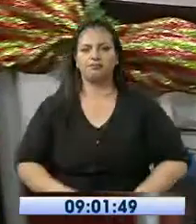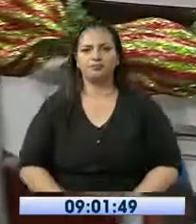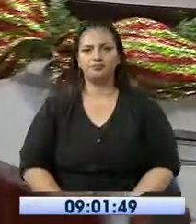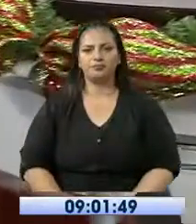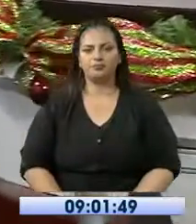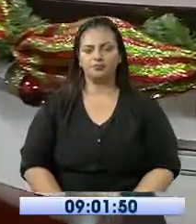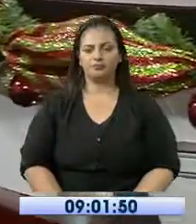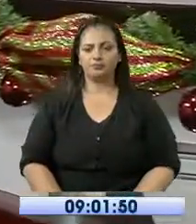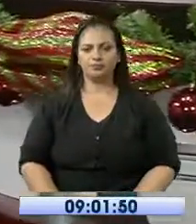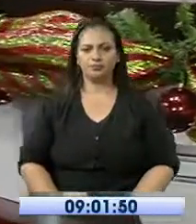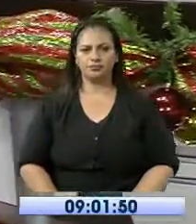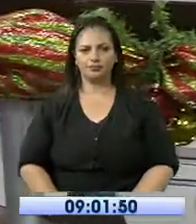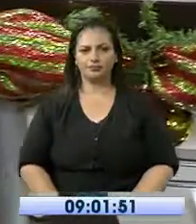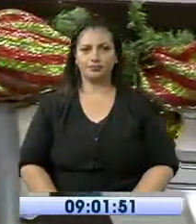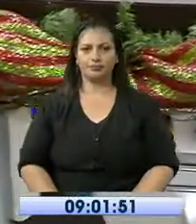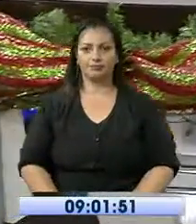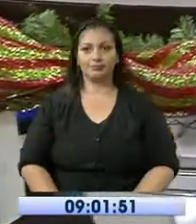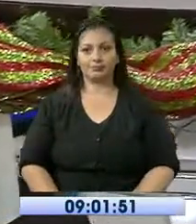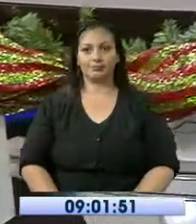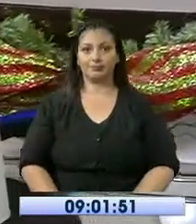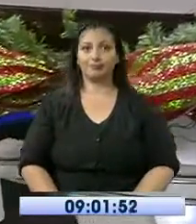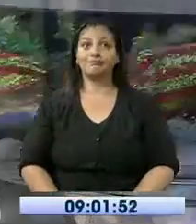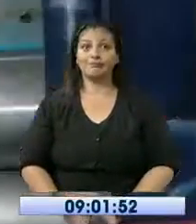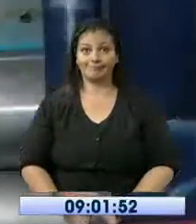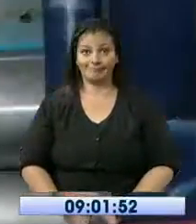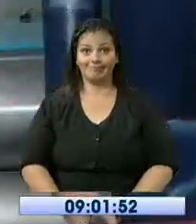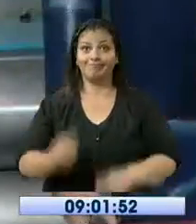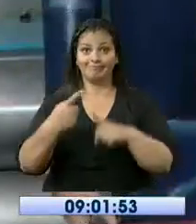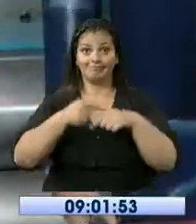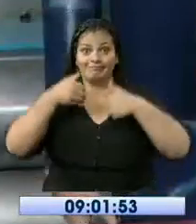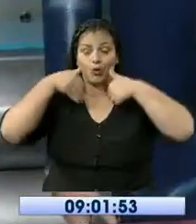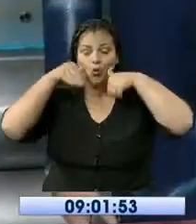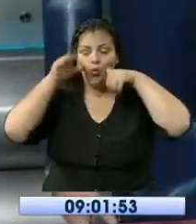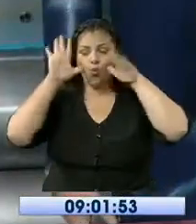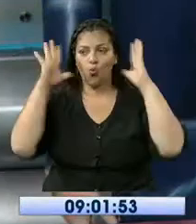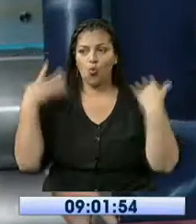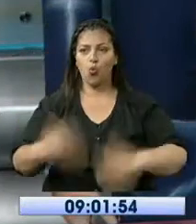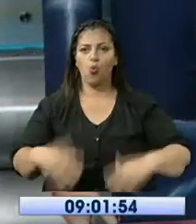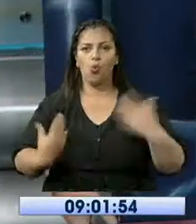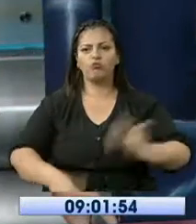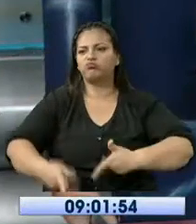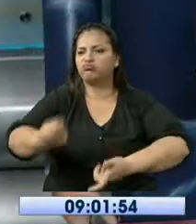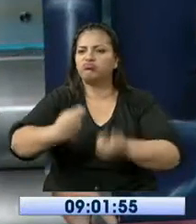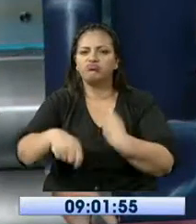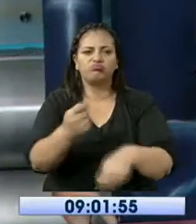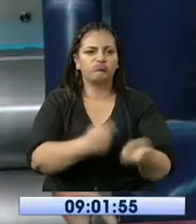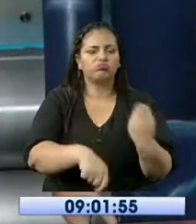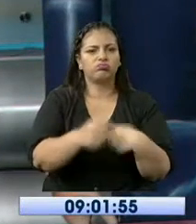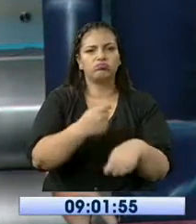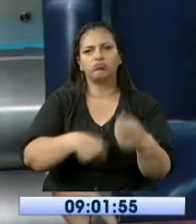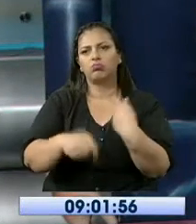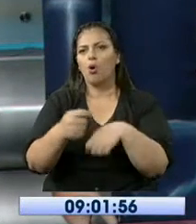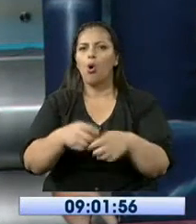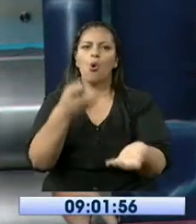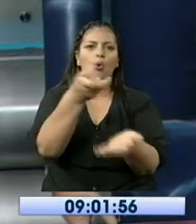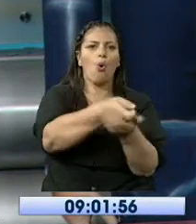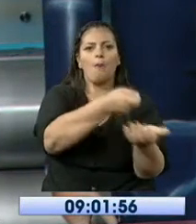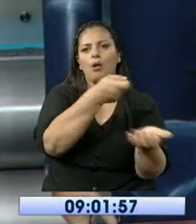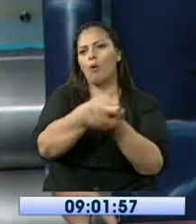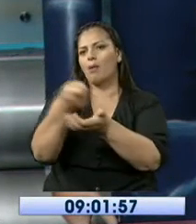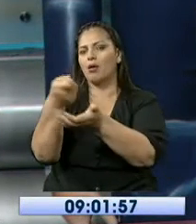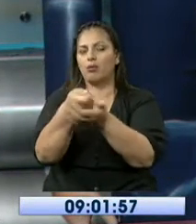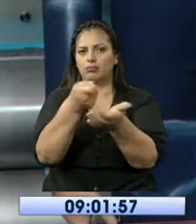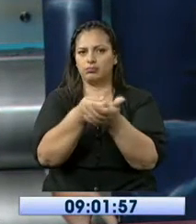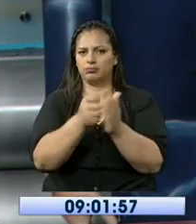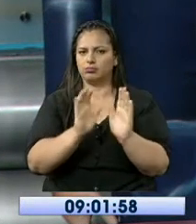Bueno, y justamente siendo diciembre el mes de mayor movimiento comercial en el año, es importante que los ciudadanos tomen sus